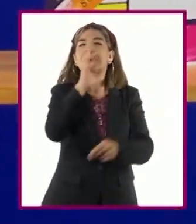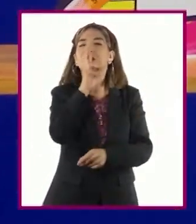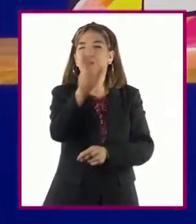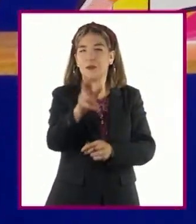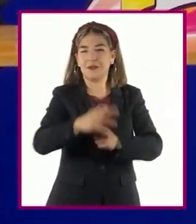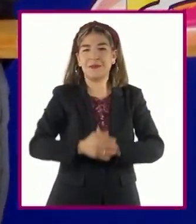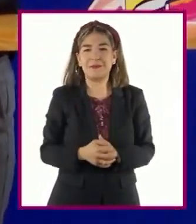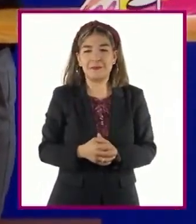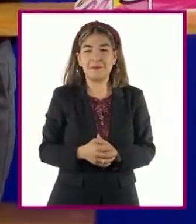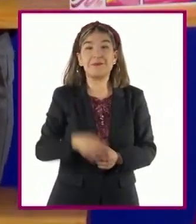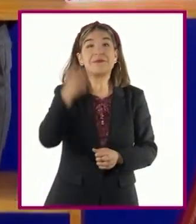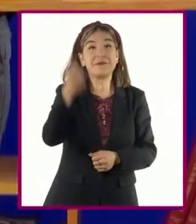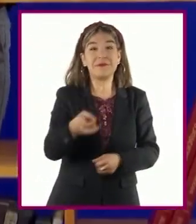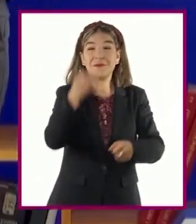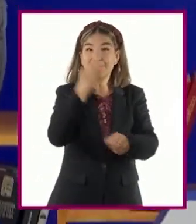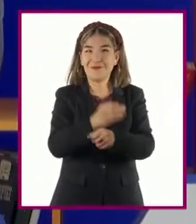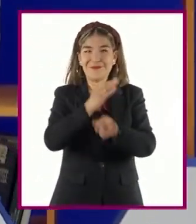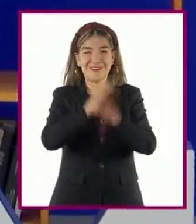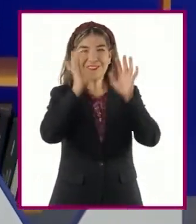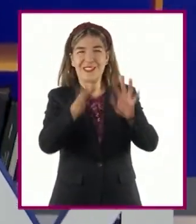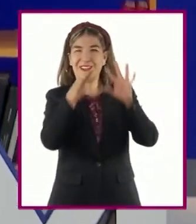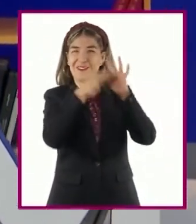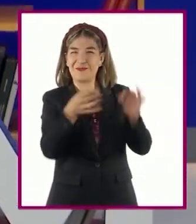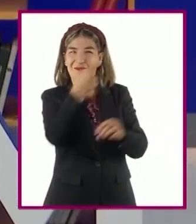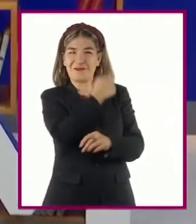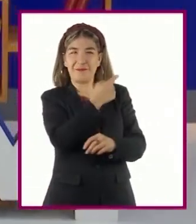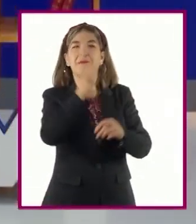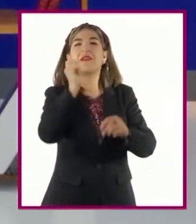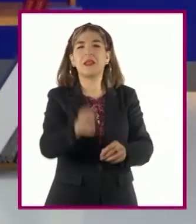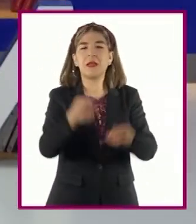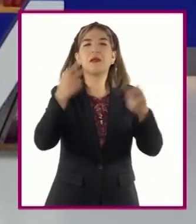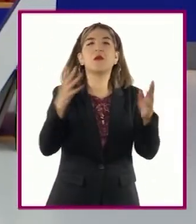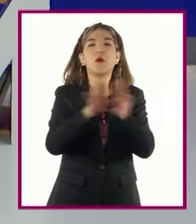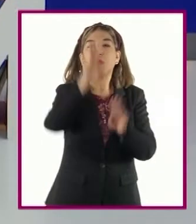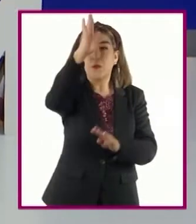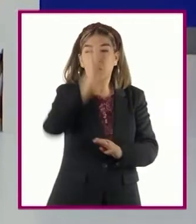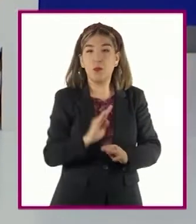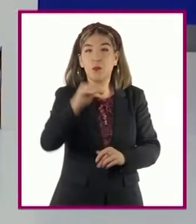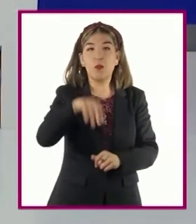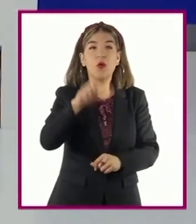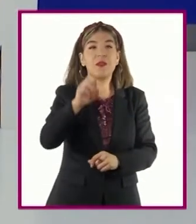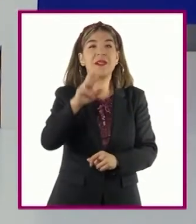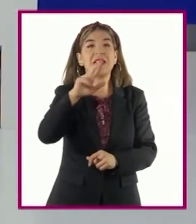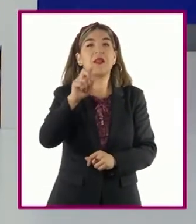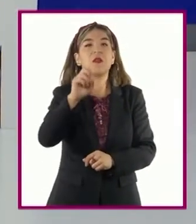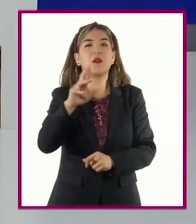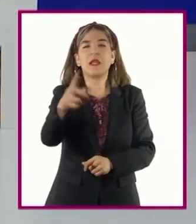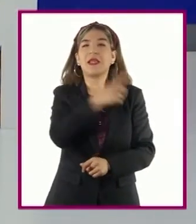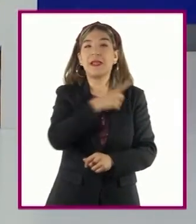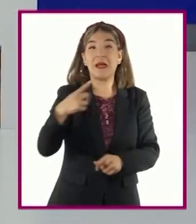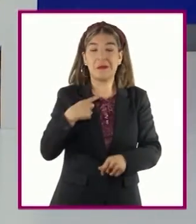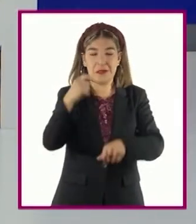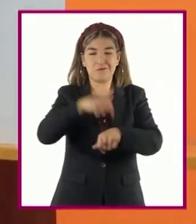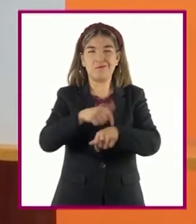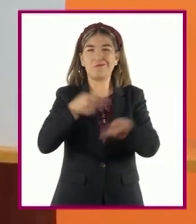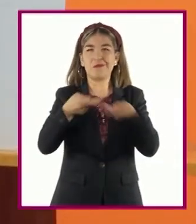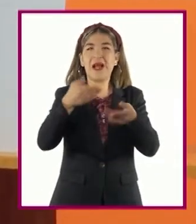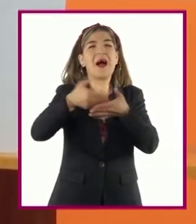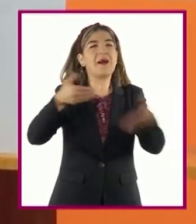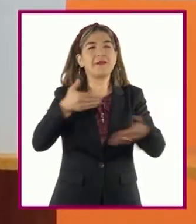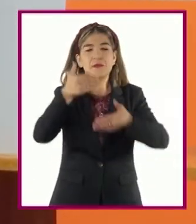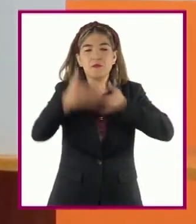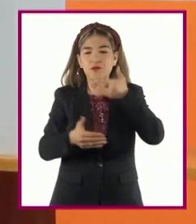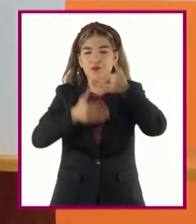Para realizar todo lo ya mencionado, el moderador debe prepararse para cada fase.